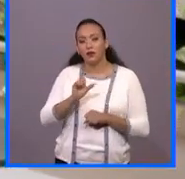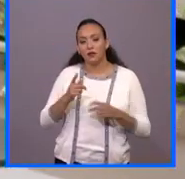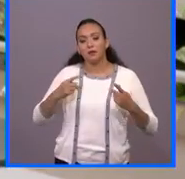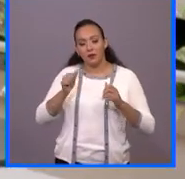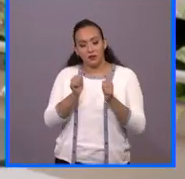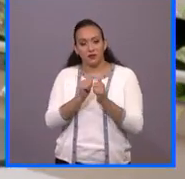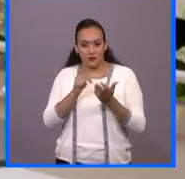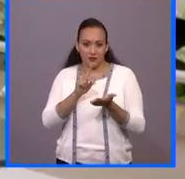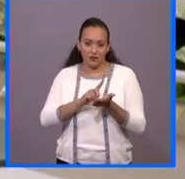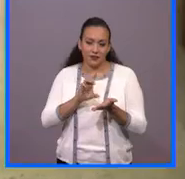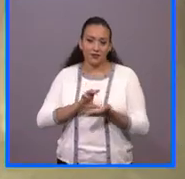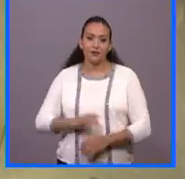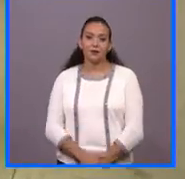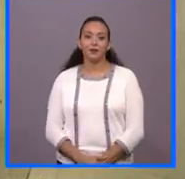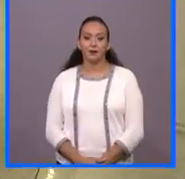con discapacidad.